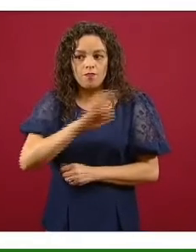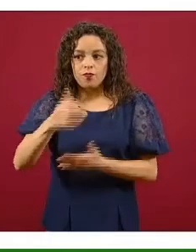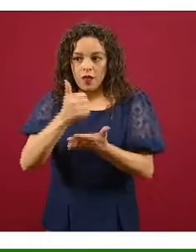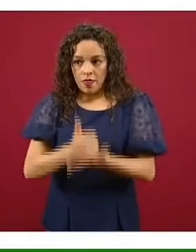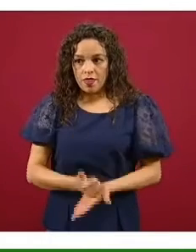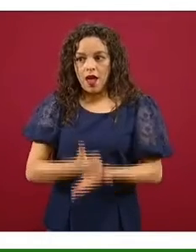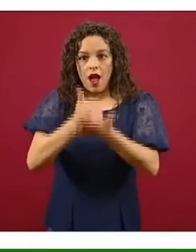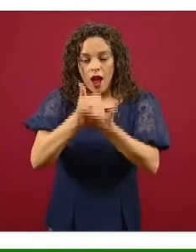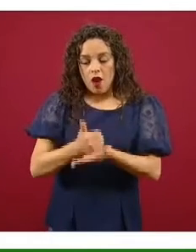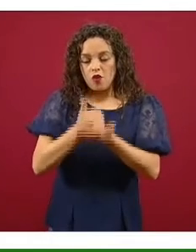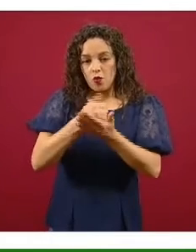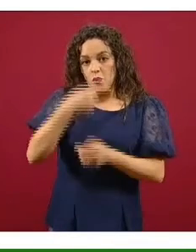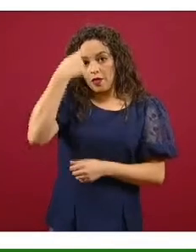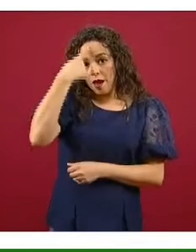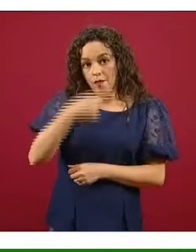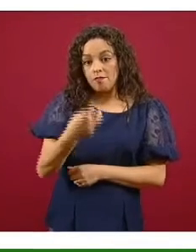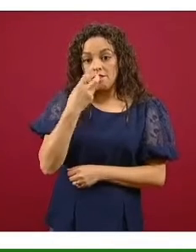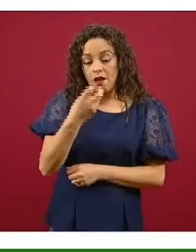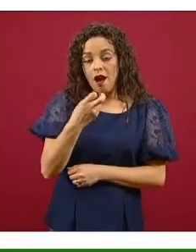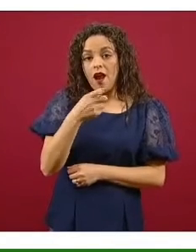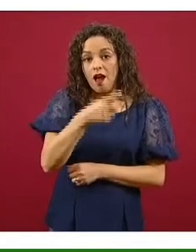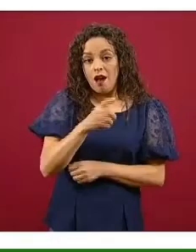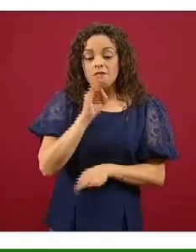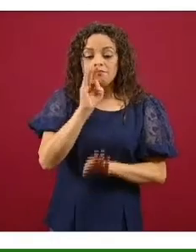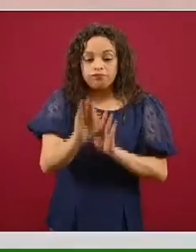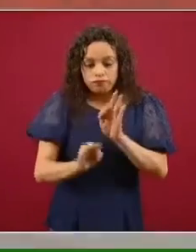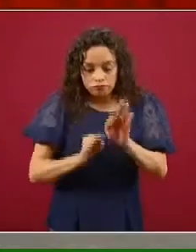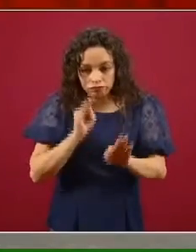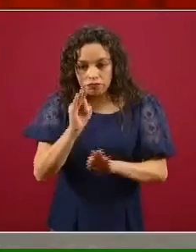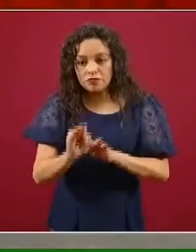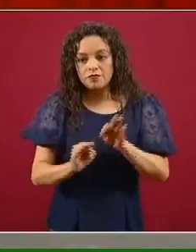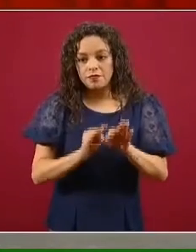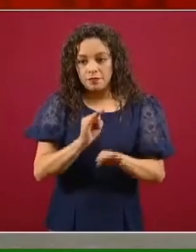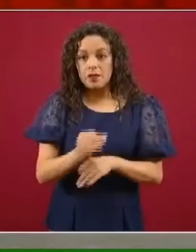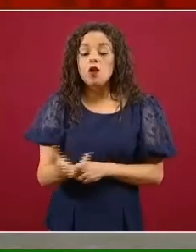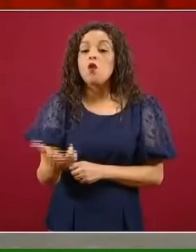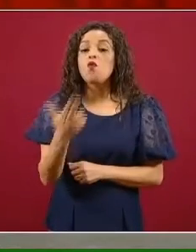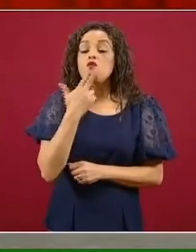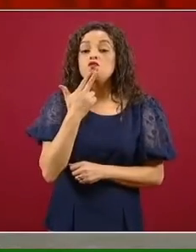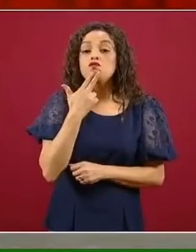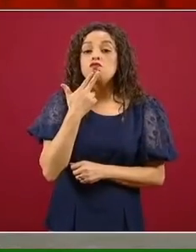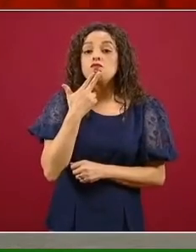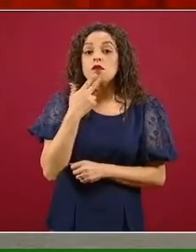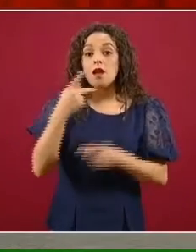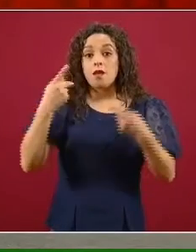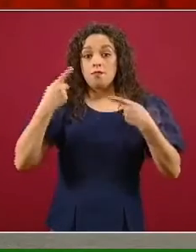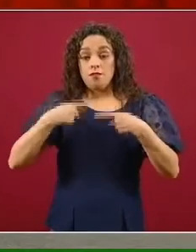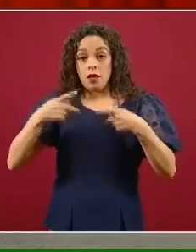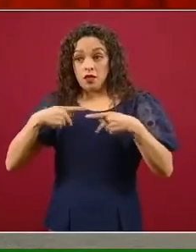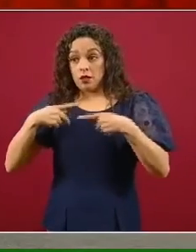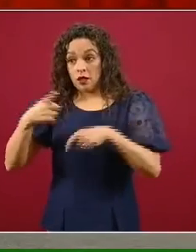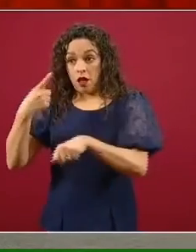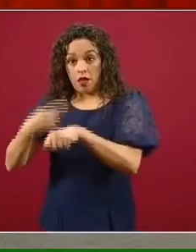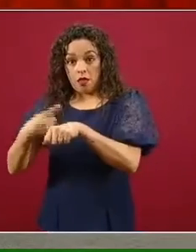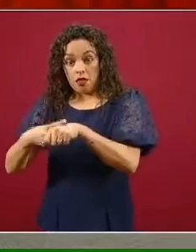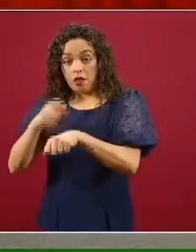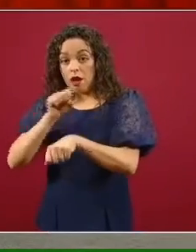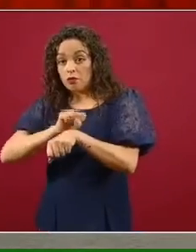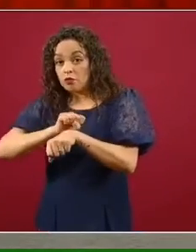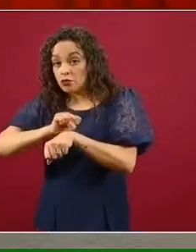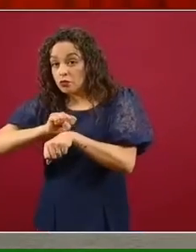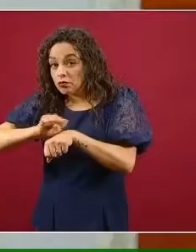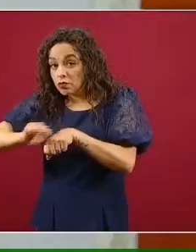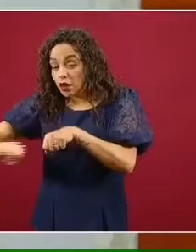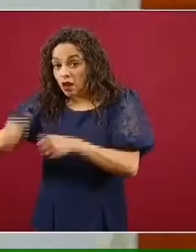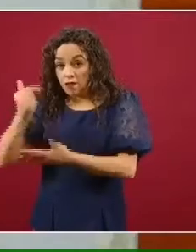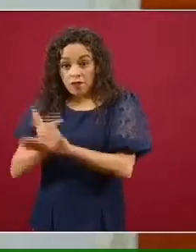estos pacientes que se encuentran hospitalizados. Su uso en pacientes ambulatorios es muy riesgoso